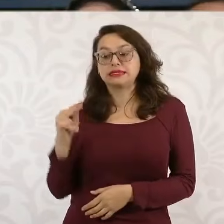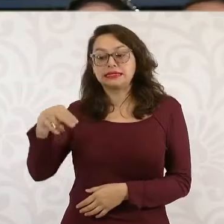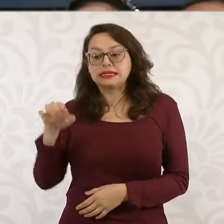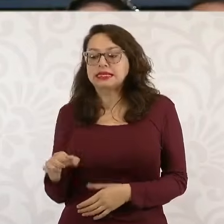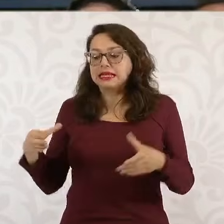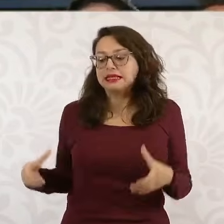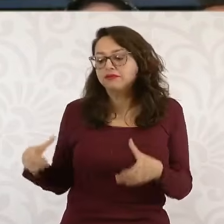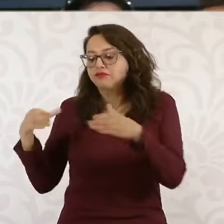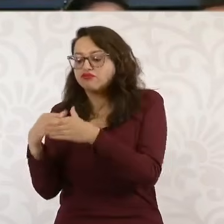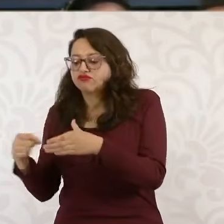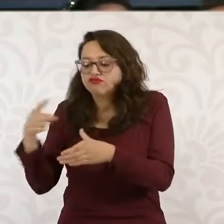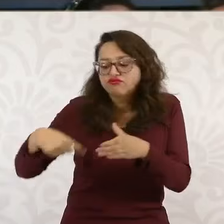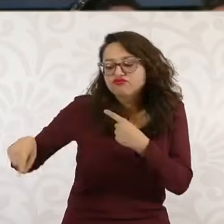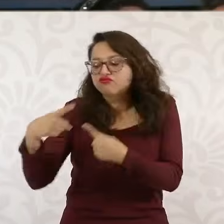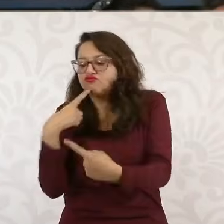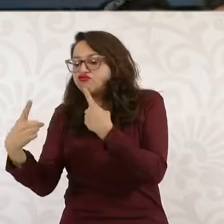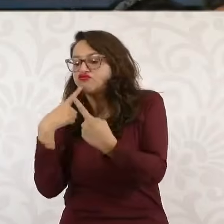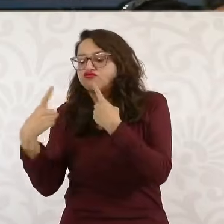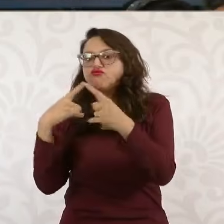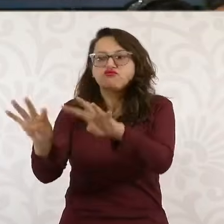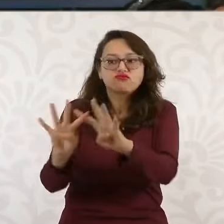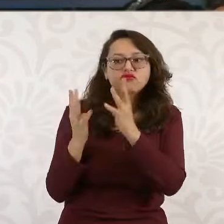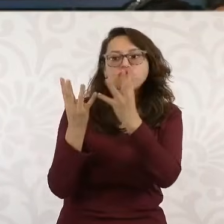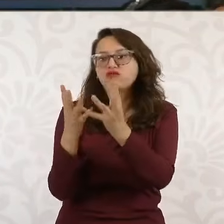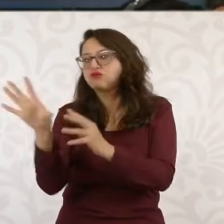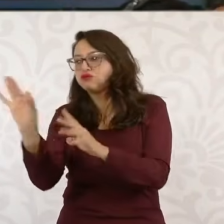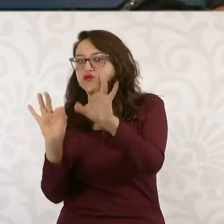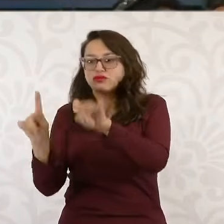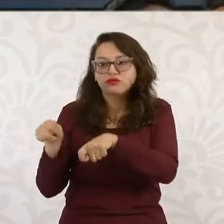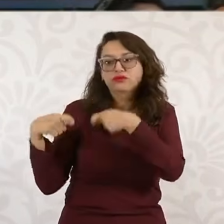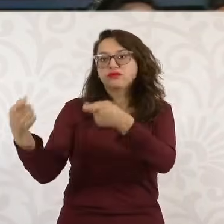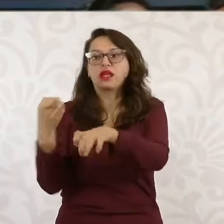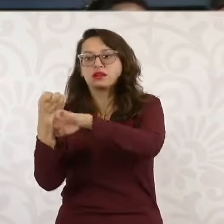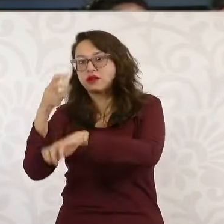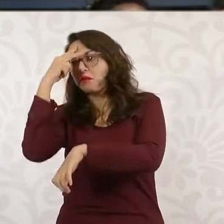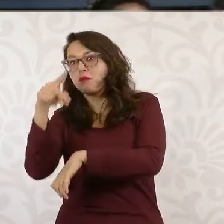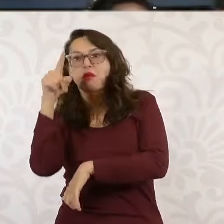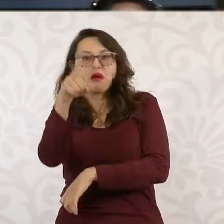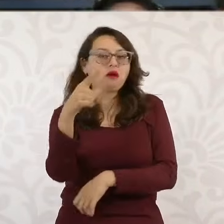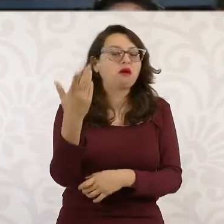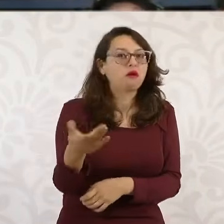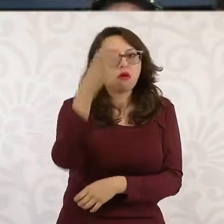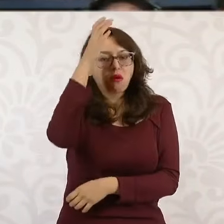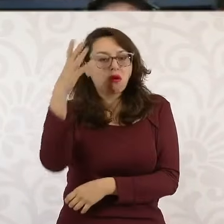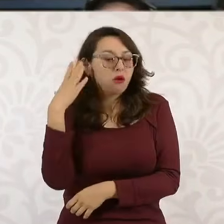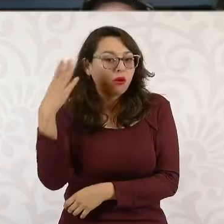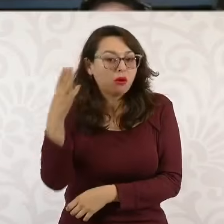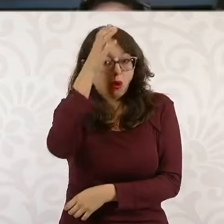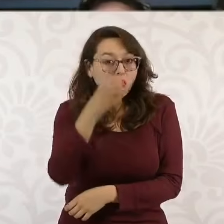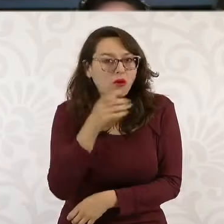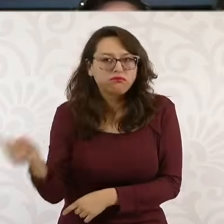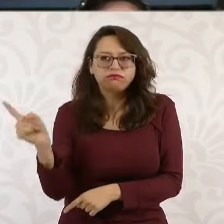efectivamente designaban a los consejeros electorales en Estado de México, en Coahuila, en cualquier estado. Esa sigue siendo una